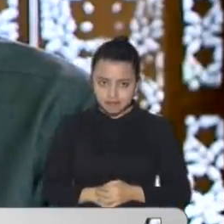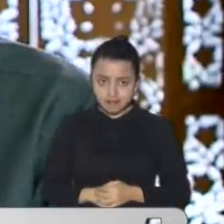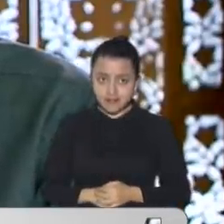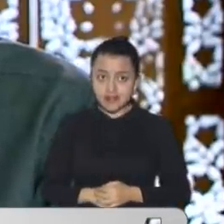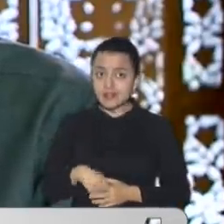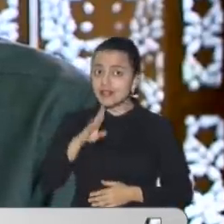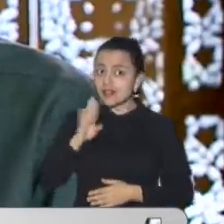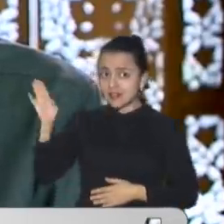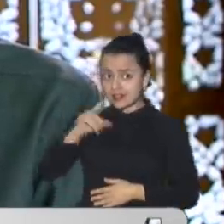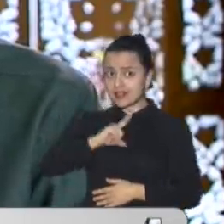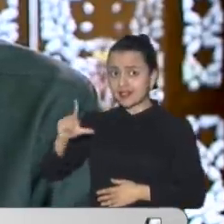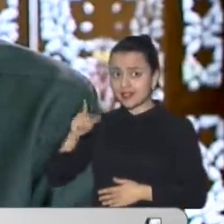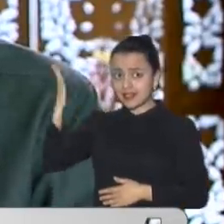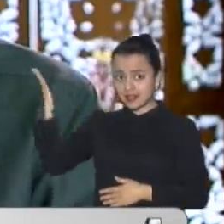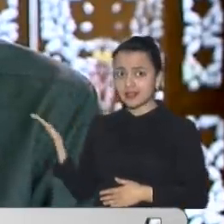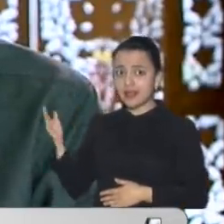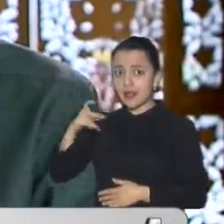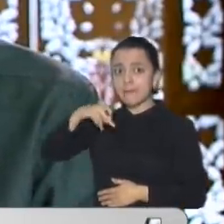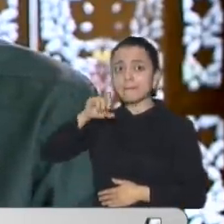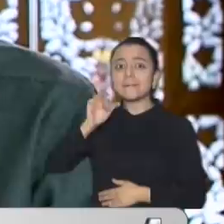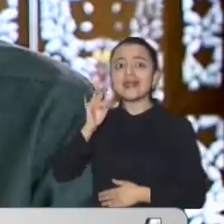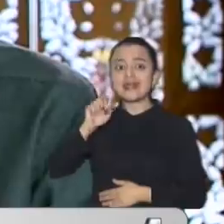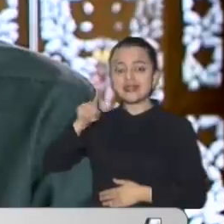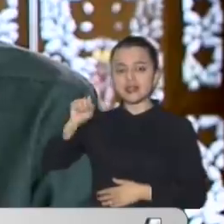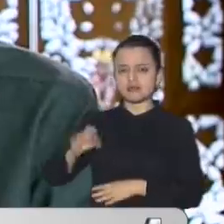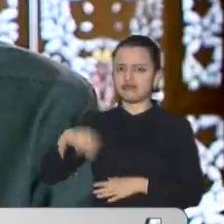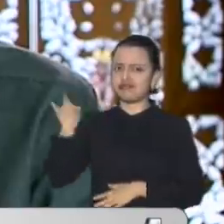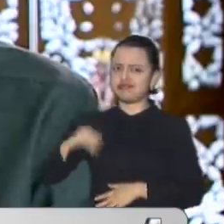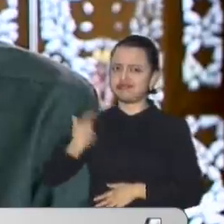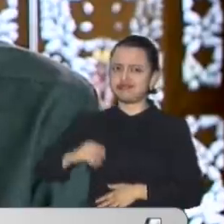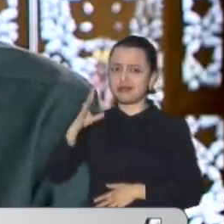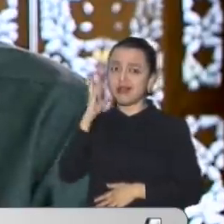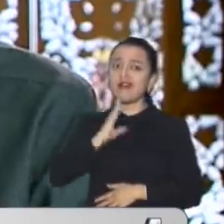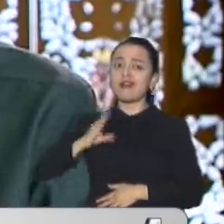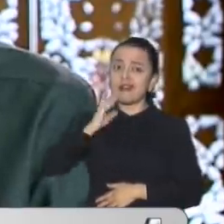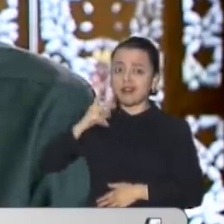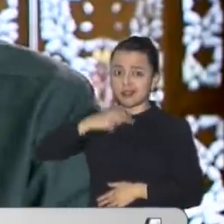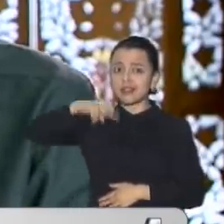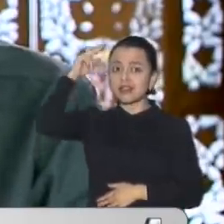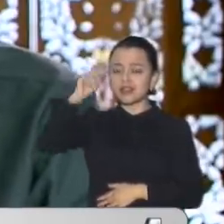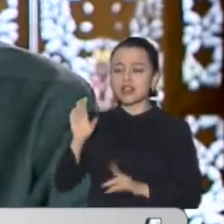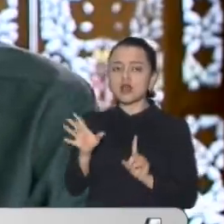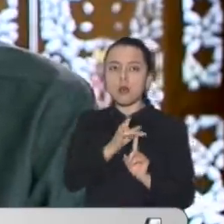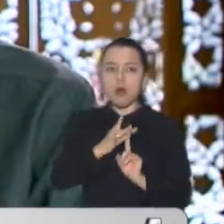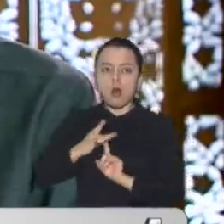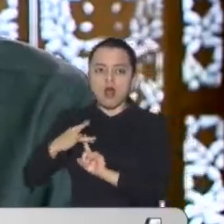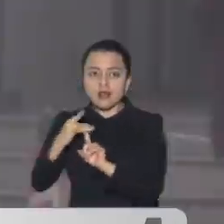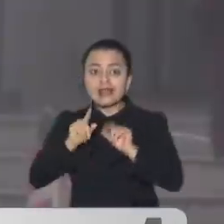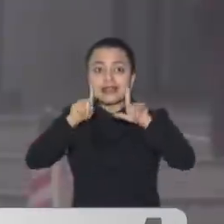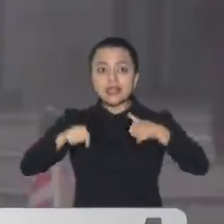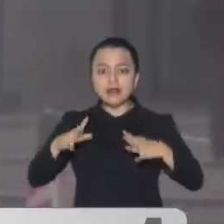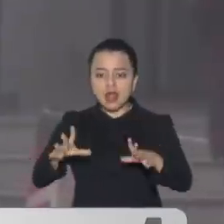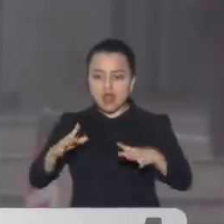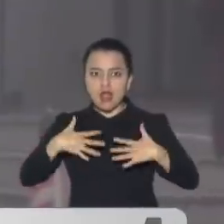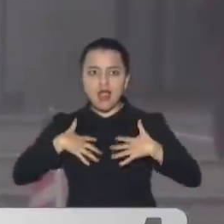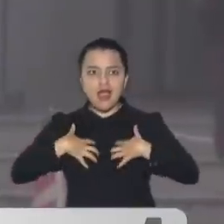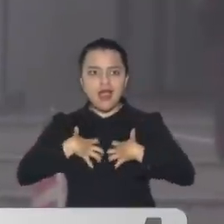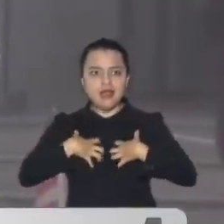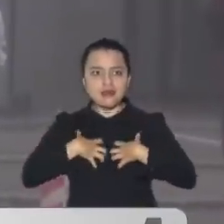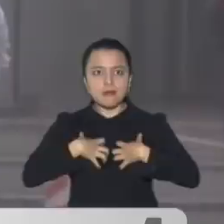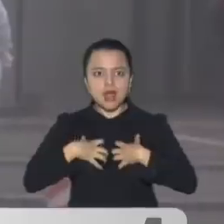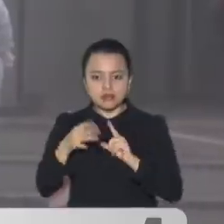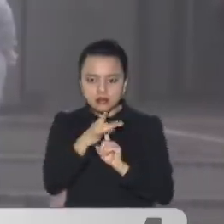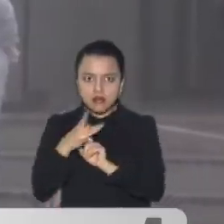Peter Benenbarek, el principal experto de la OMS en enfermedades animales que se transmiten a otras especies. Tras completar la